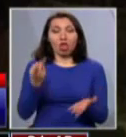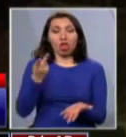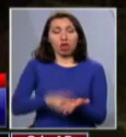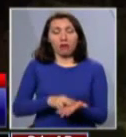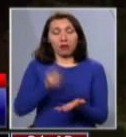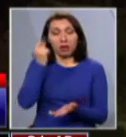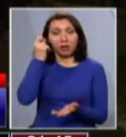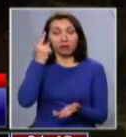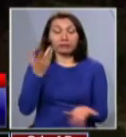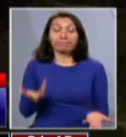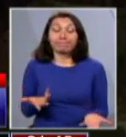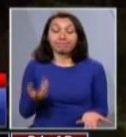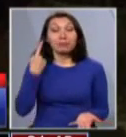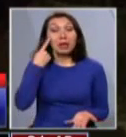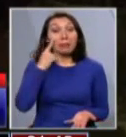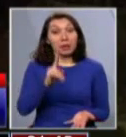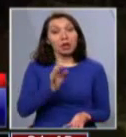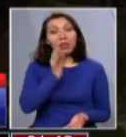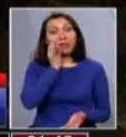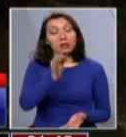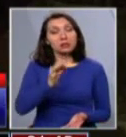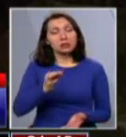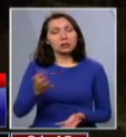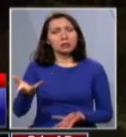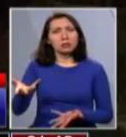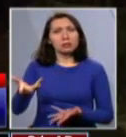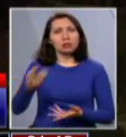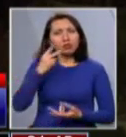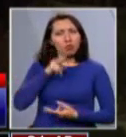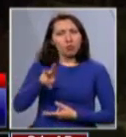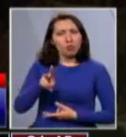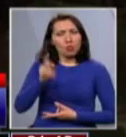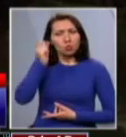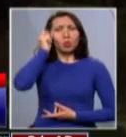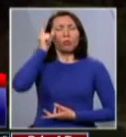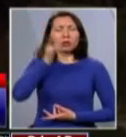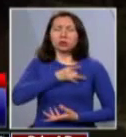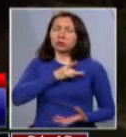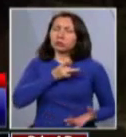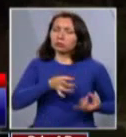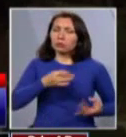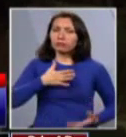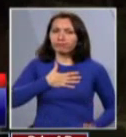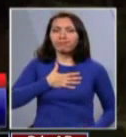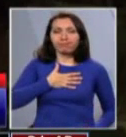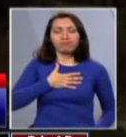lectura pero le quiero decir que lo que me ha provocado básicamente dolor porque